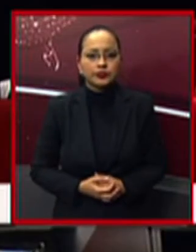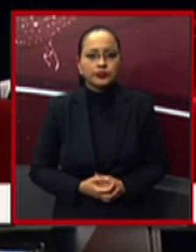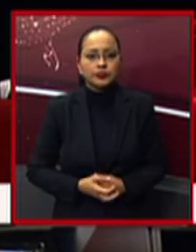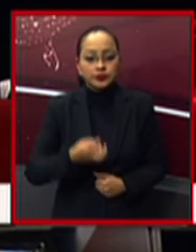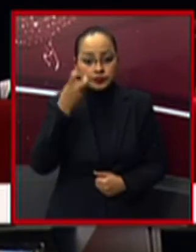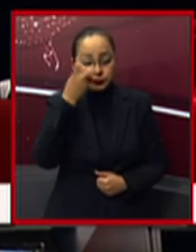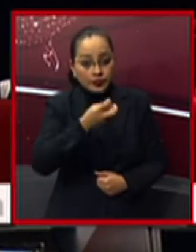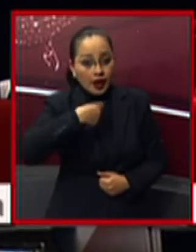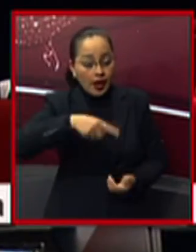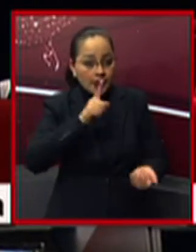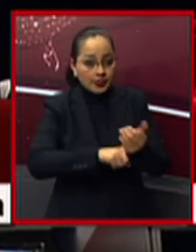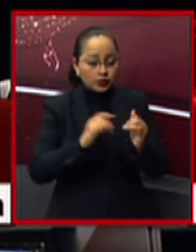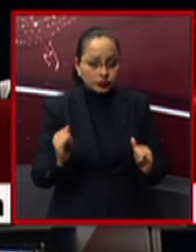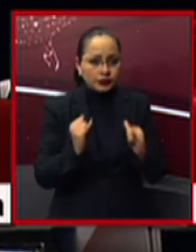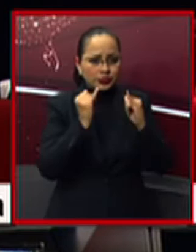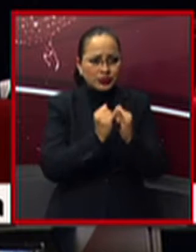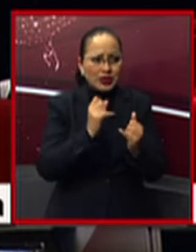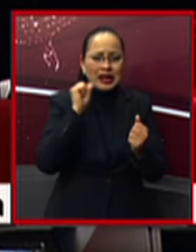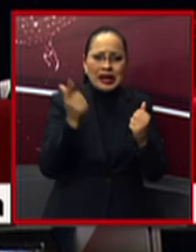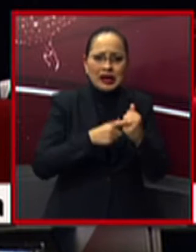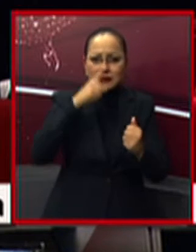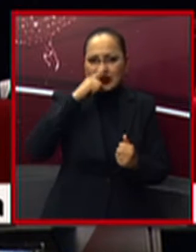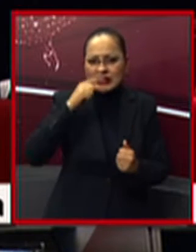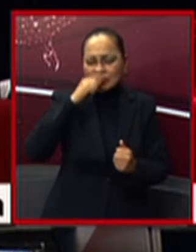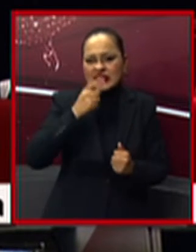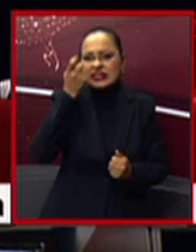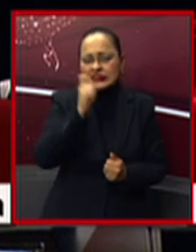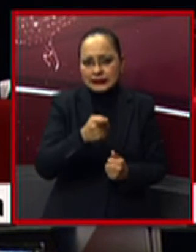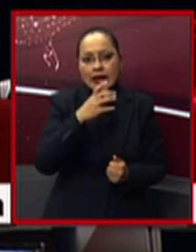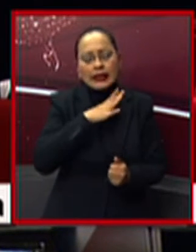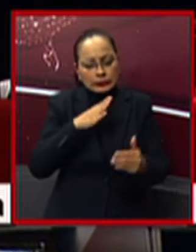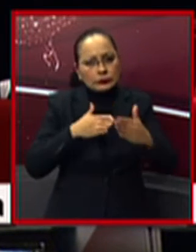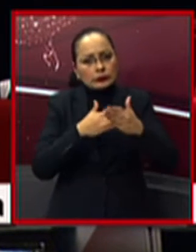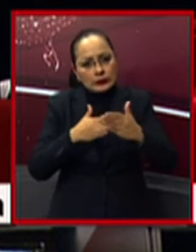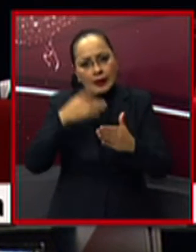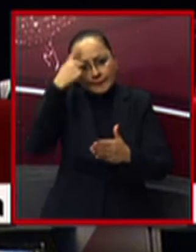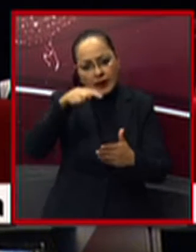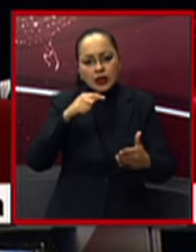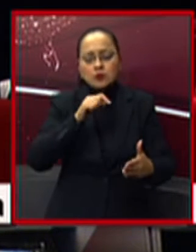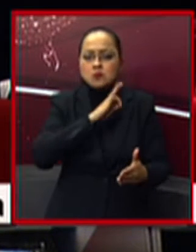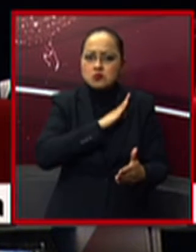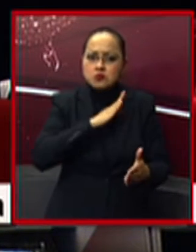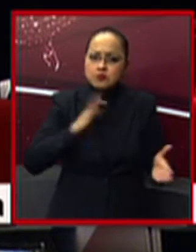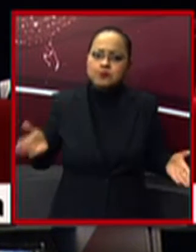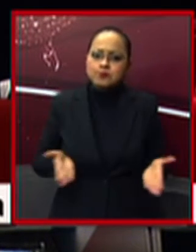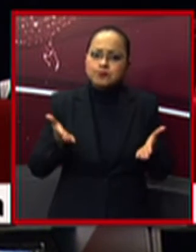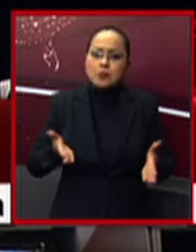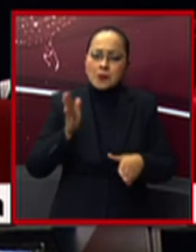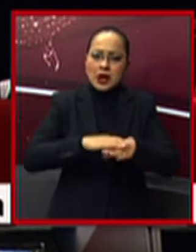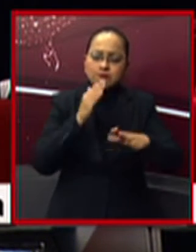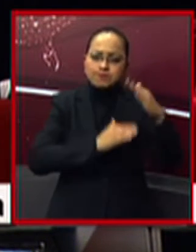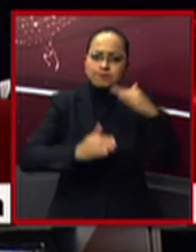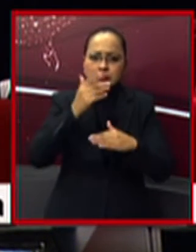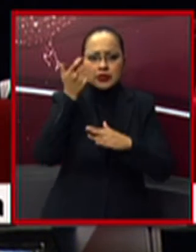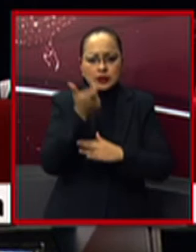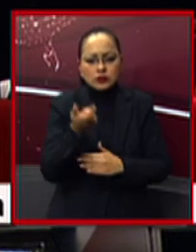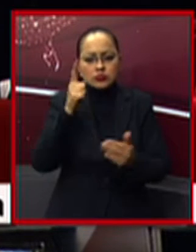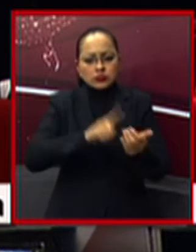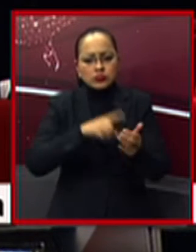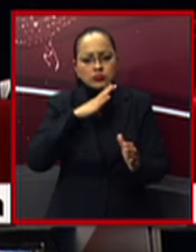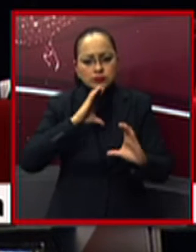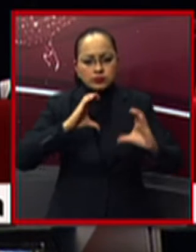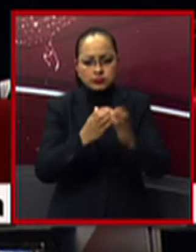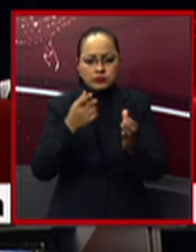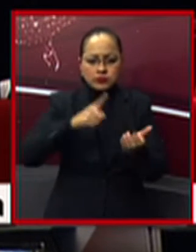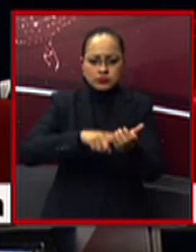Nuestra debilidad institucional sigue siendo la principal limitante para poder impulsar el crecimiento económico y el desarrollo